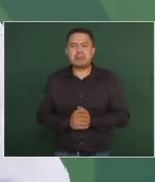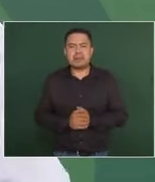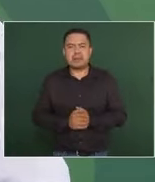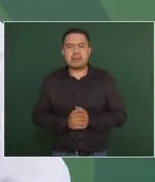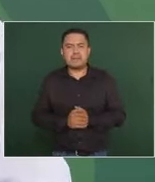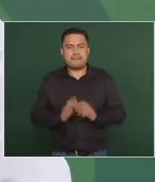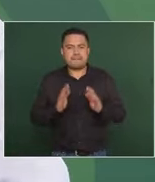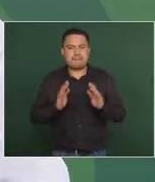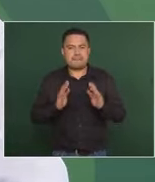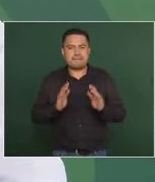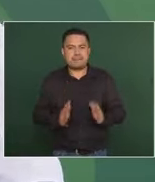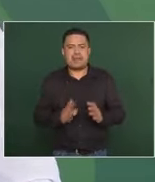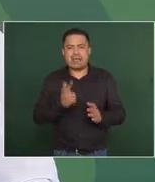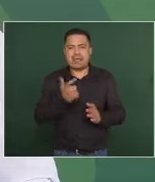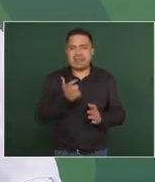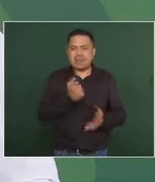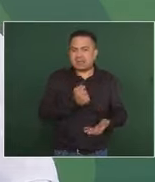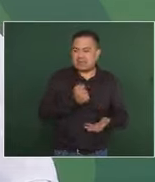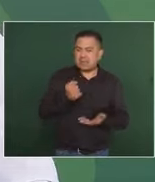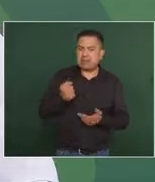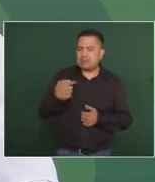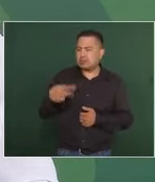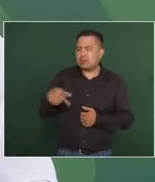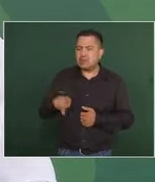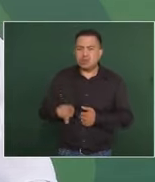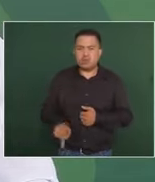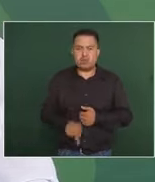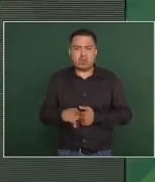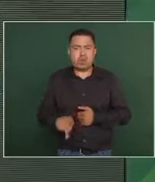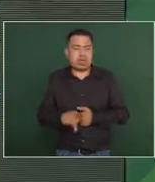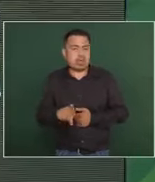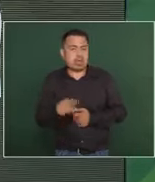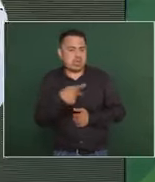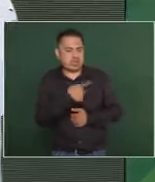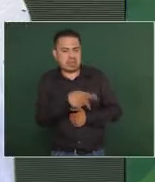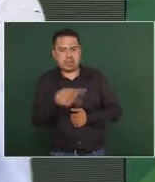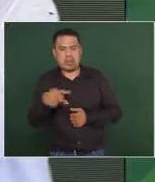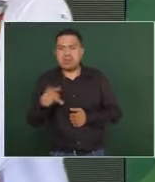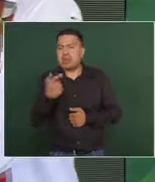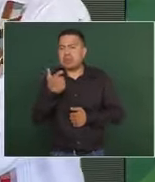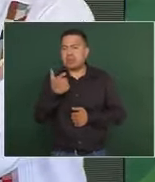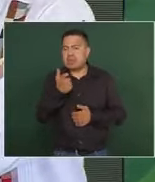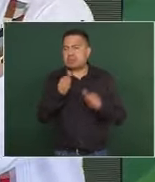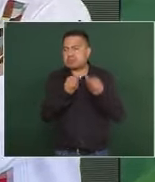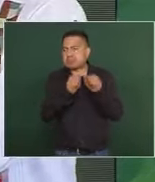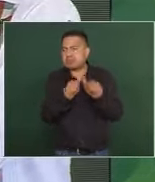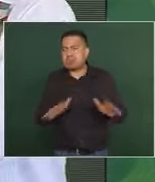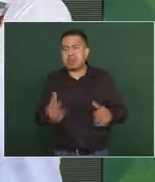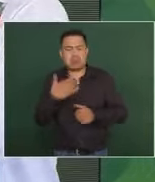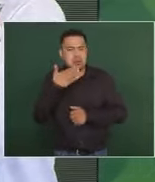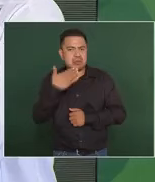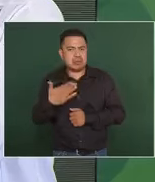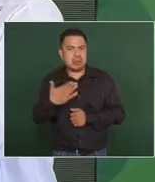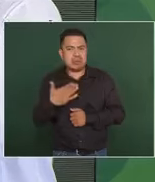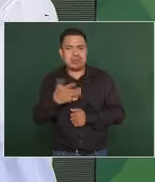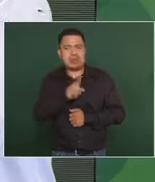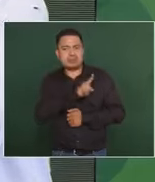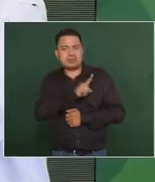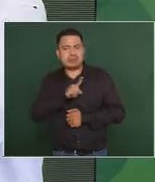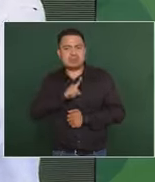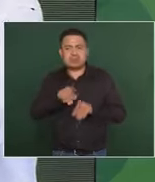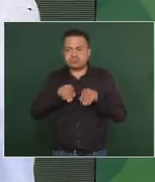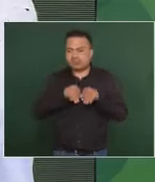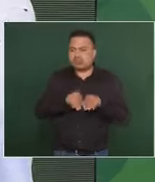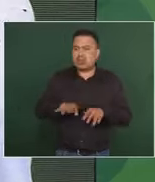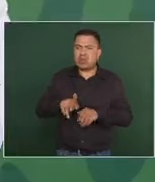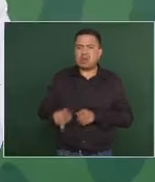ya el presupuesto es del pueblo, es sagrado, es dinero bendito y tiene que llegarle al